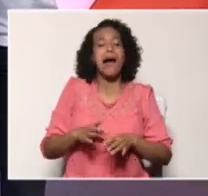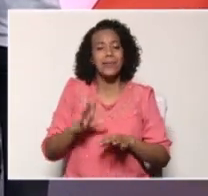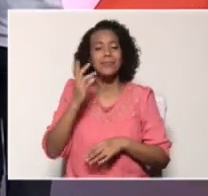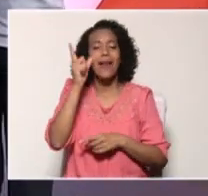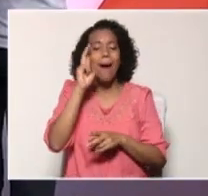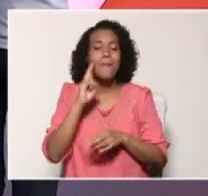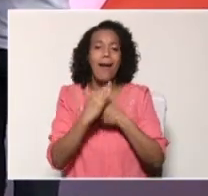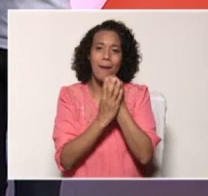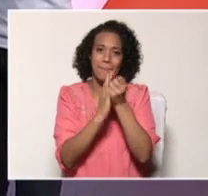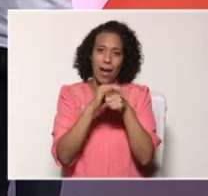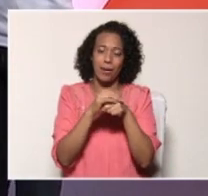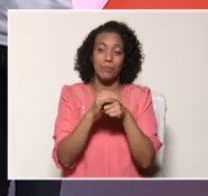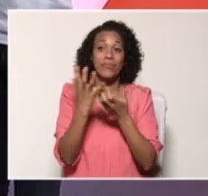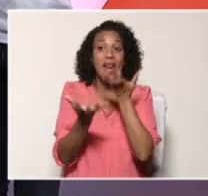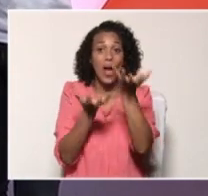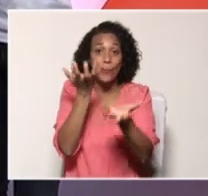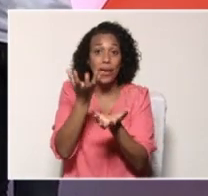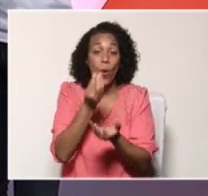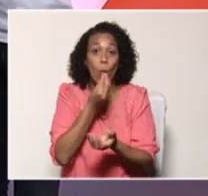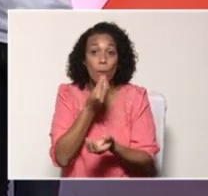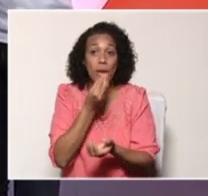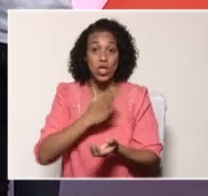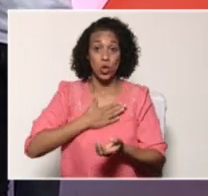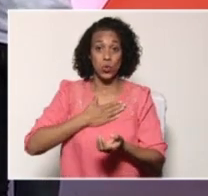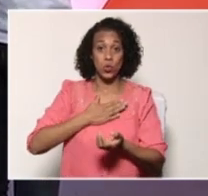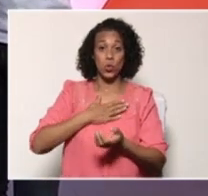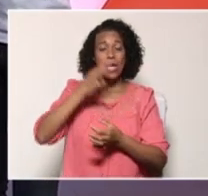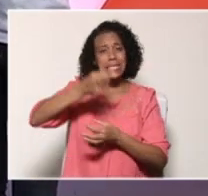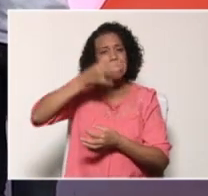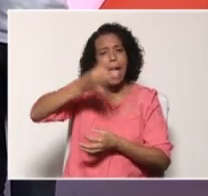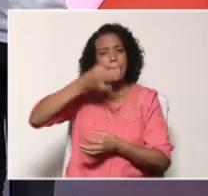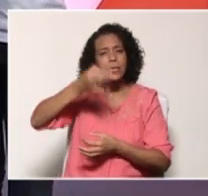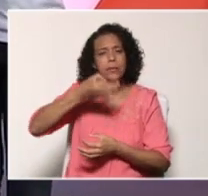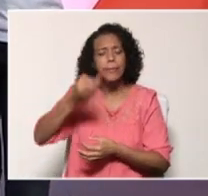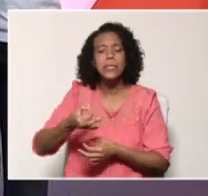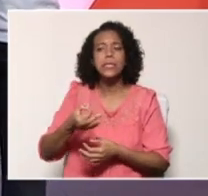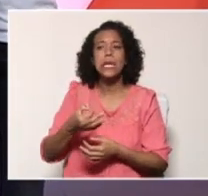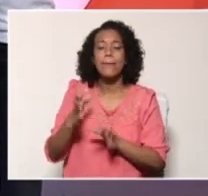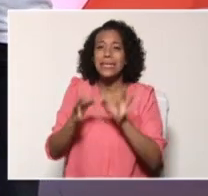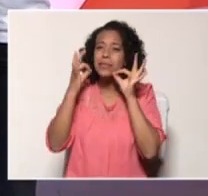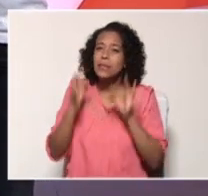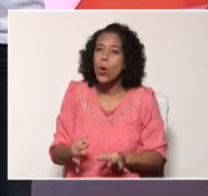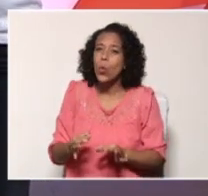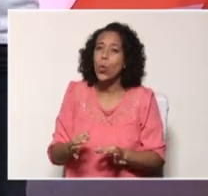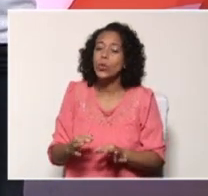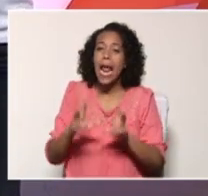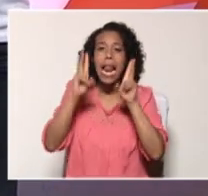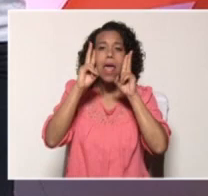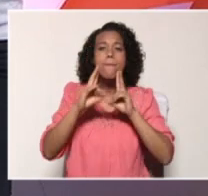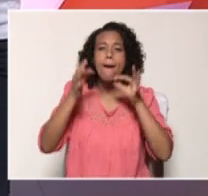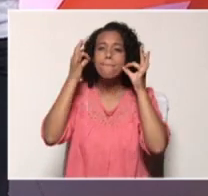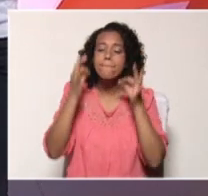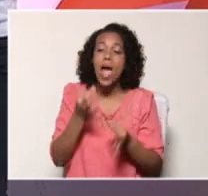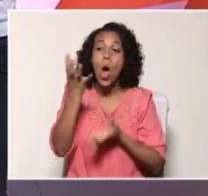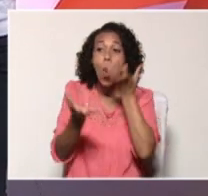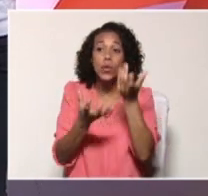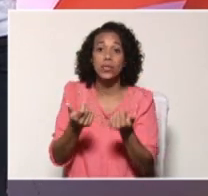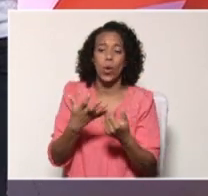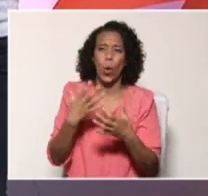alimentos que se cocinan, debemos nosotros estar segurísimos que estos alimentos estén bien